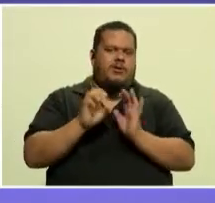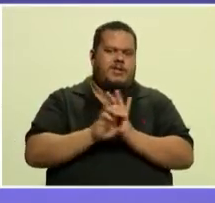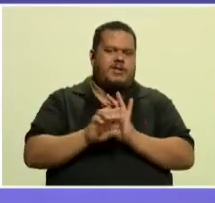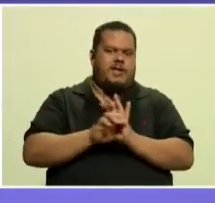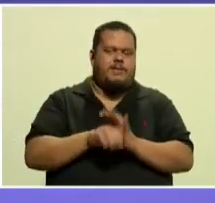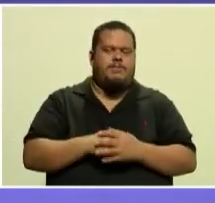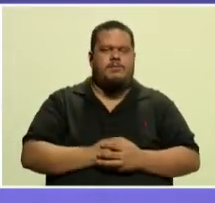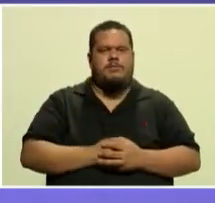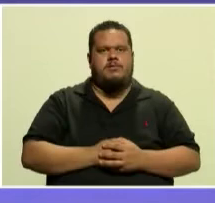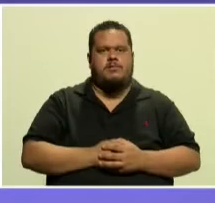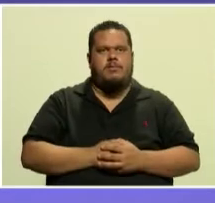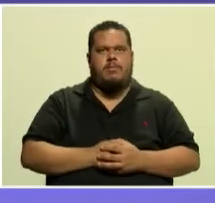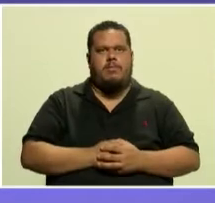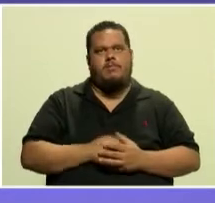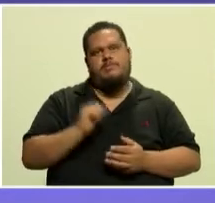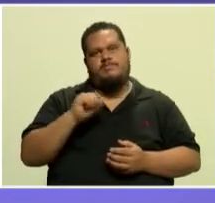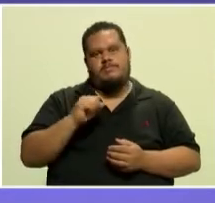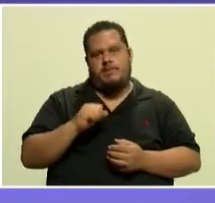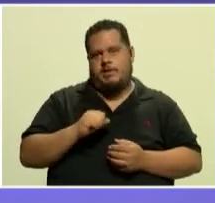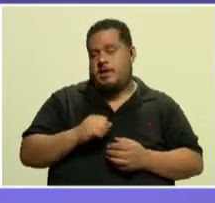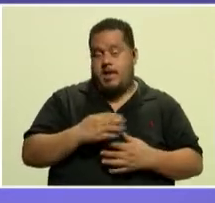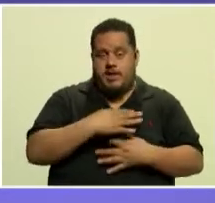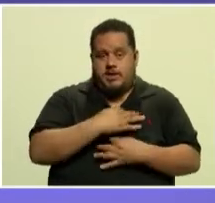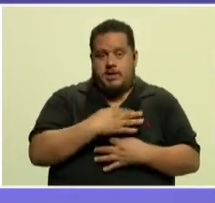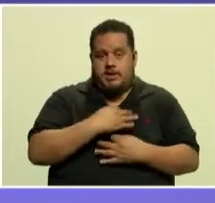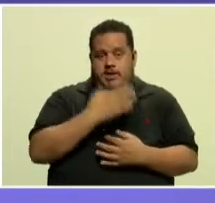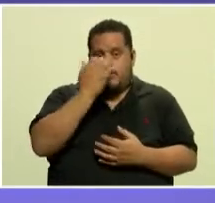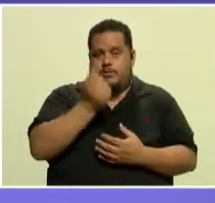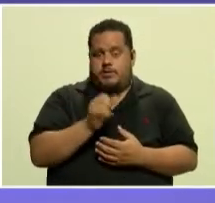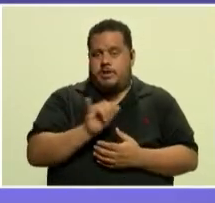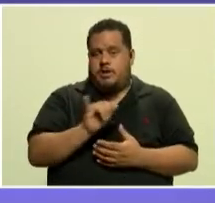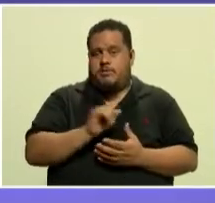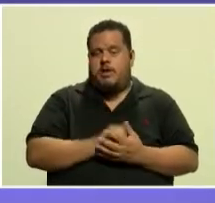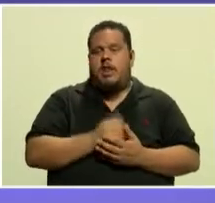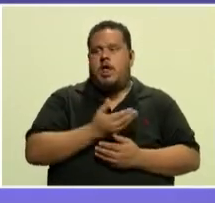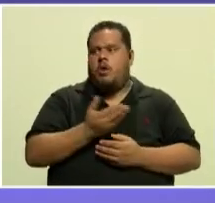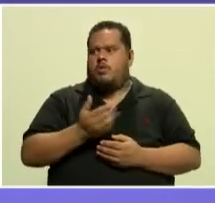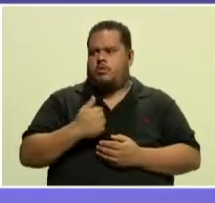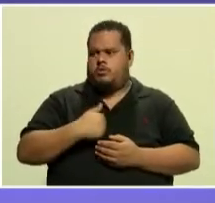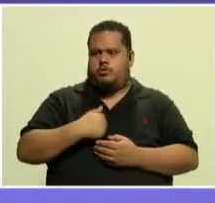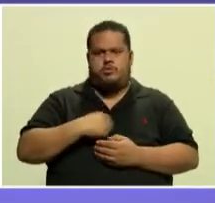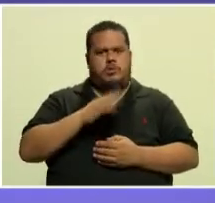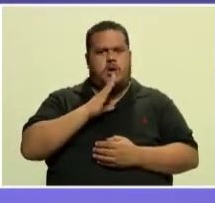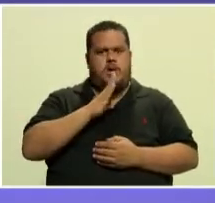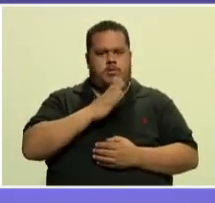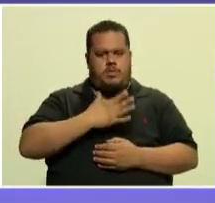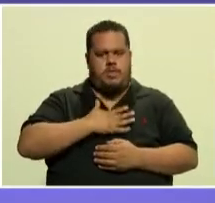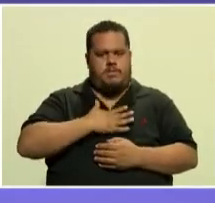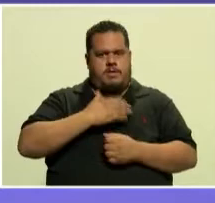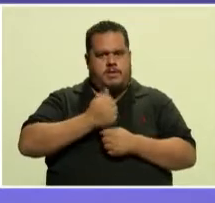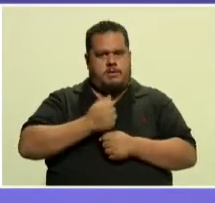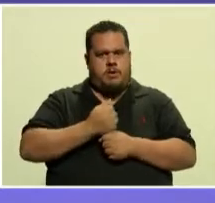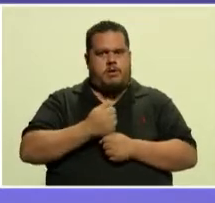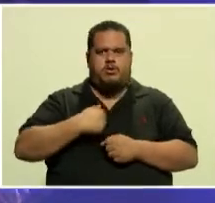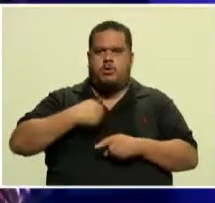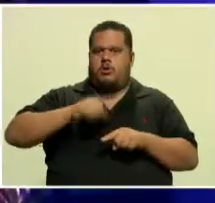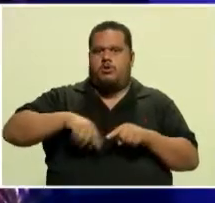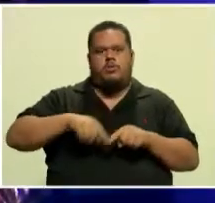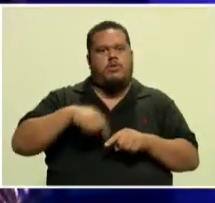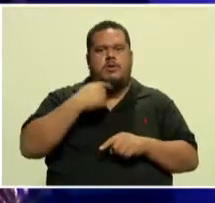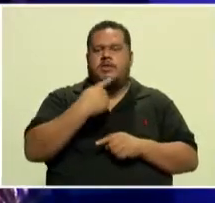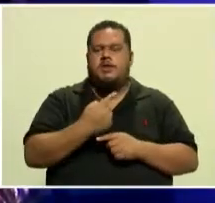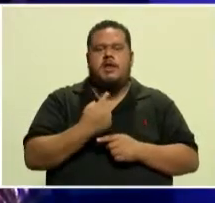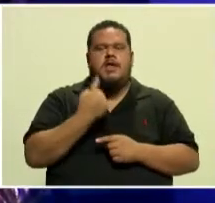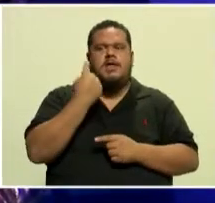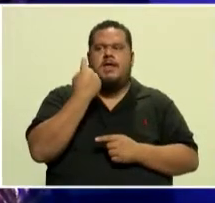ejemplos. Entonces, sí, es interesante porque además, cuando yo hablo de mi obra, yo no puedo decir que es una